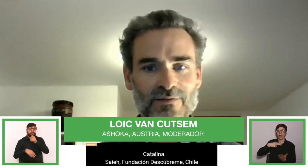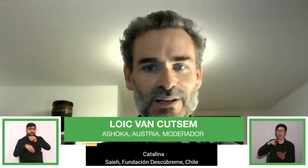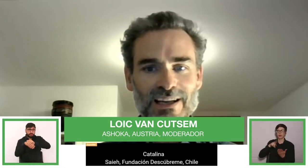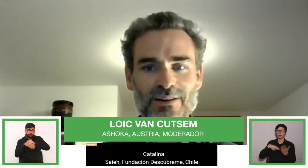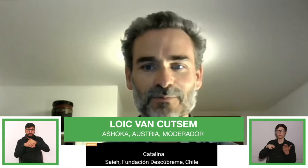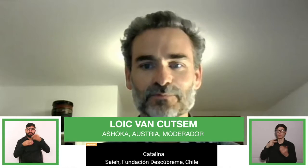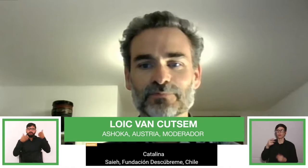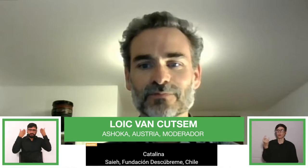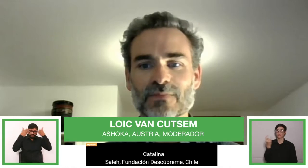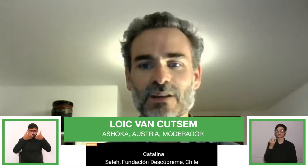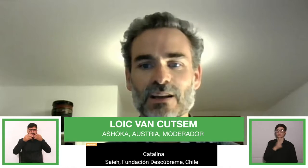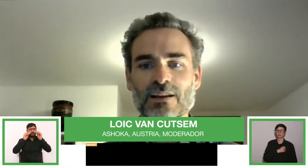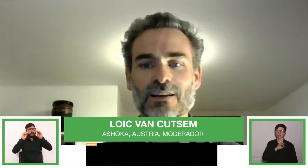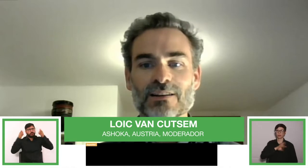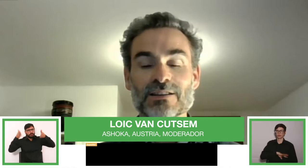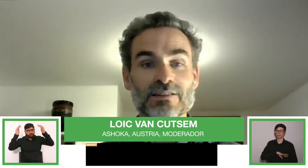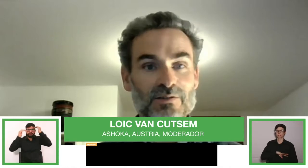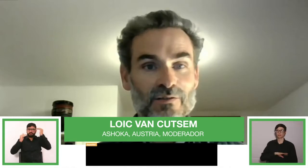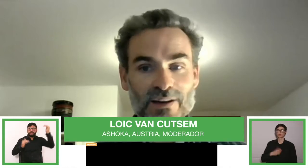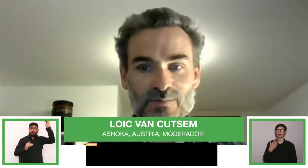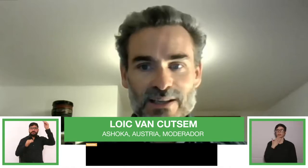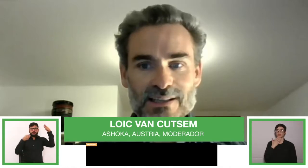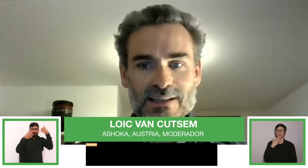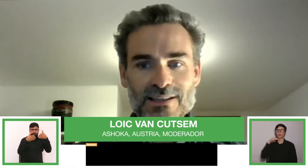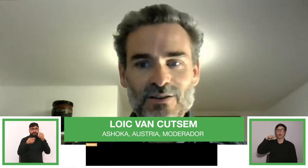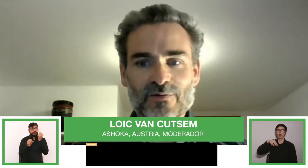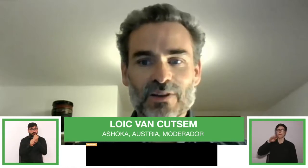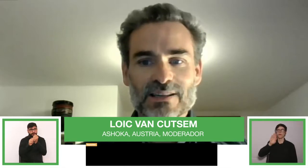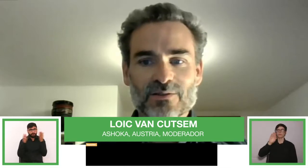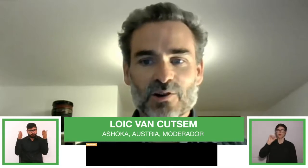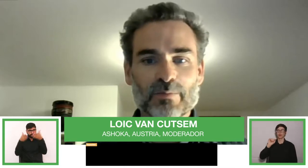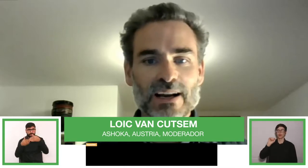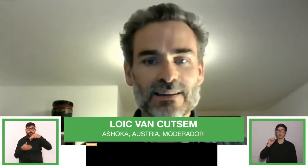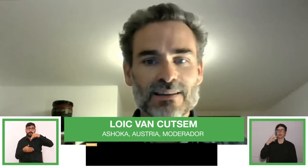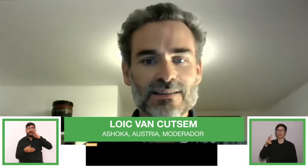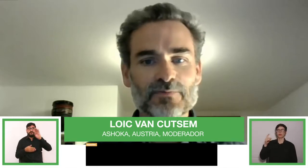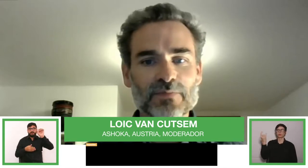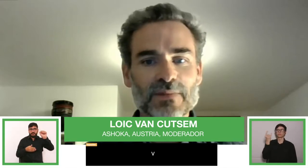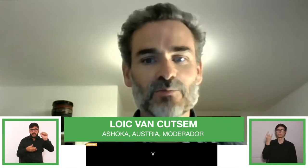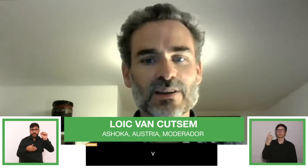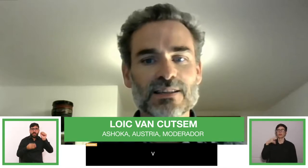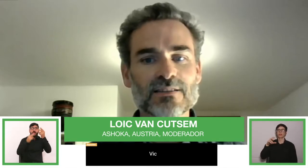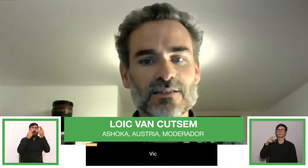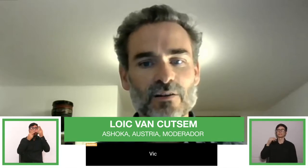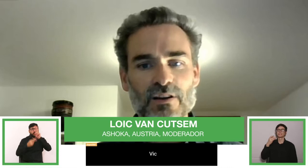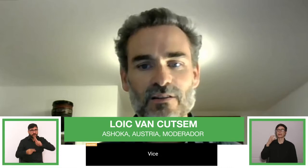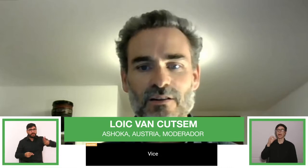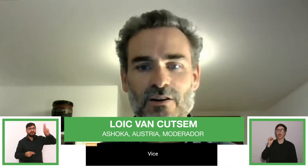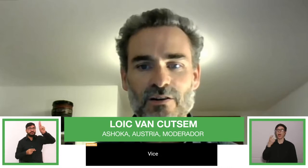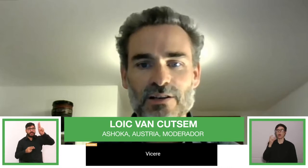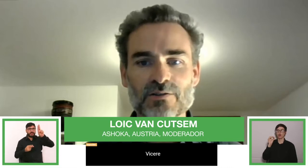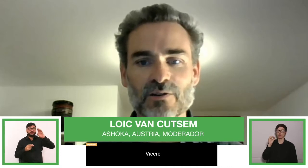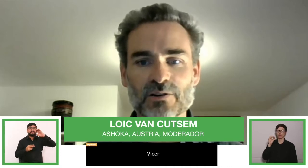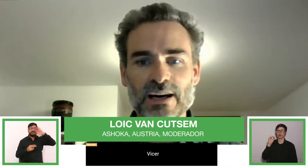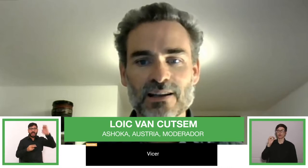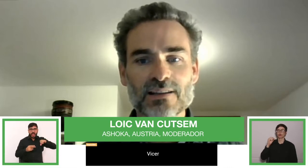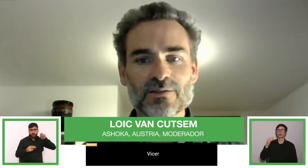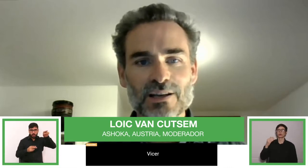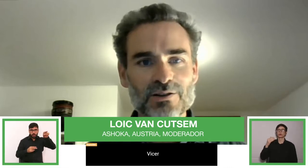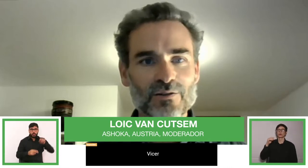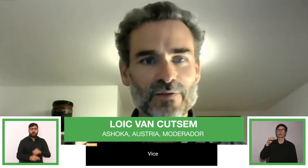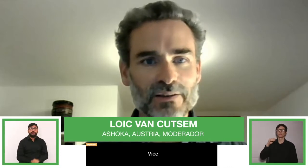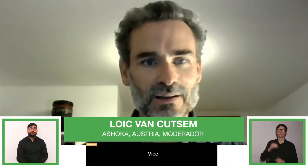Universidad Católica de Chile. También es un MBA de la Universidad de Chicago y es la vicepresidenta de Fundación Corpartes y